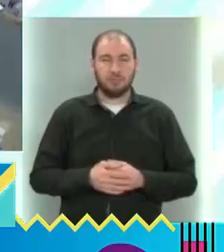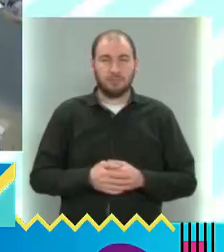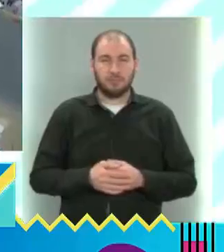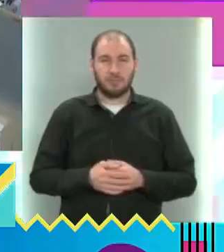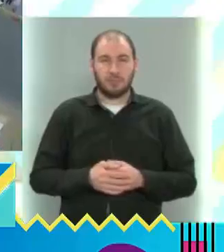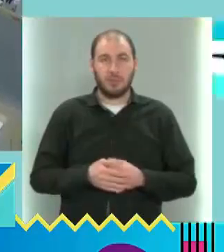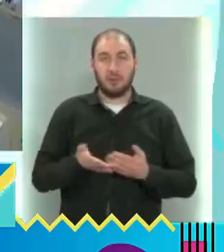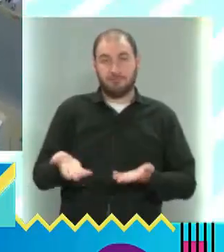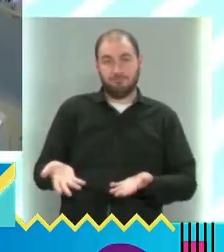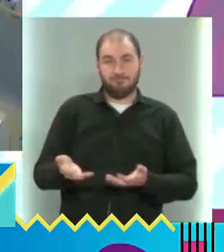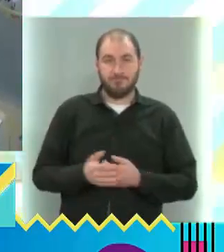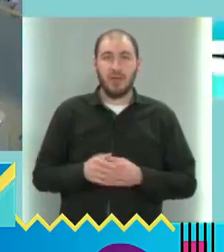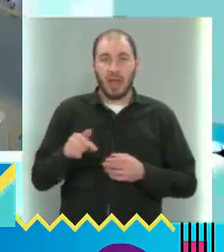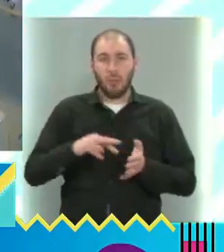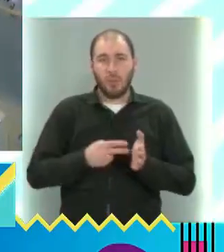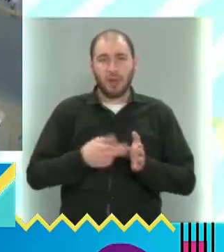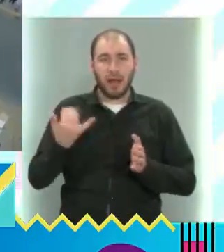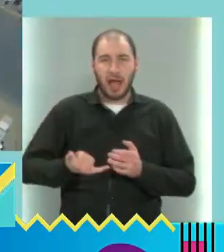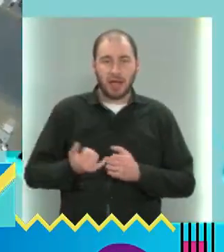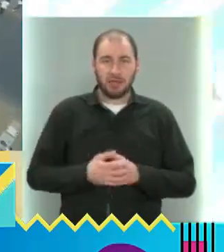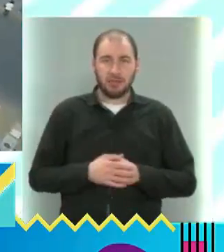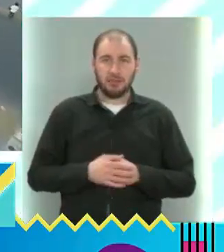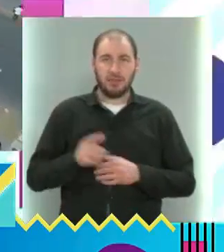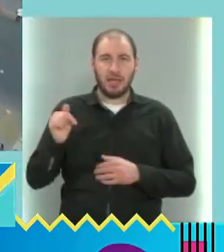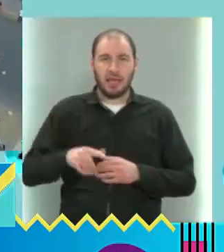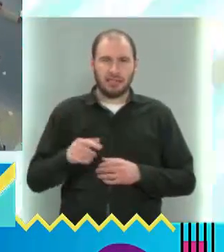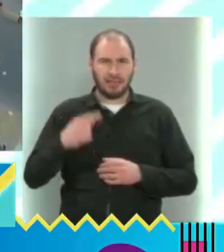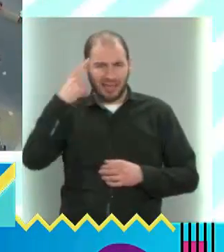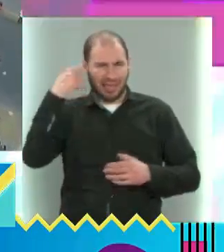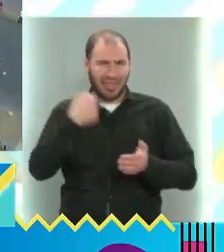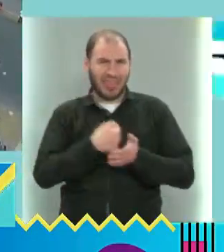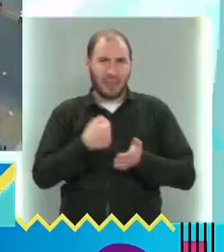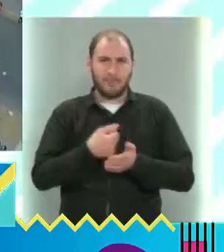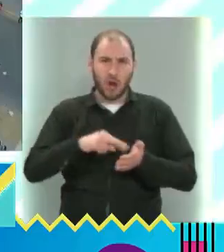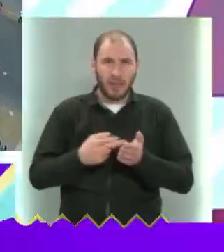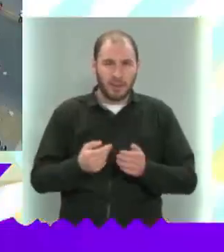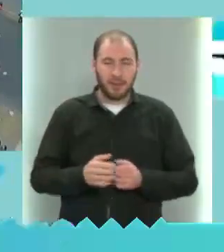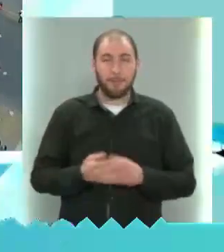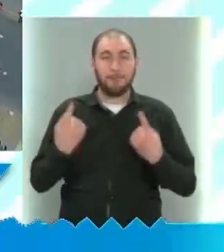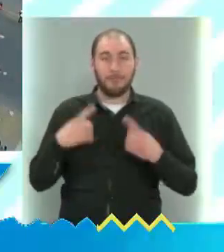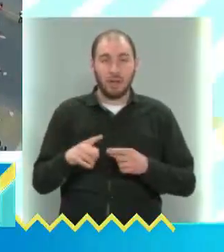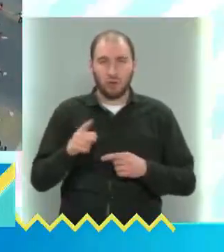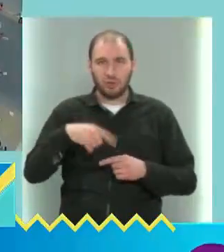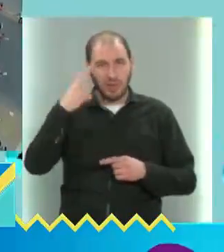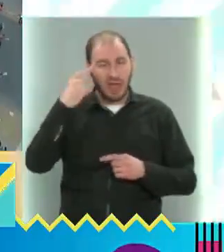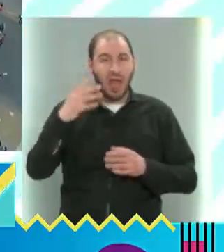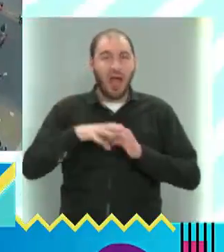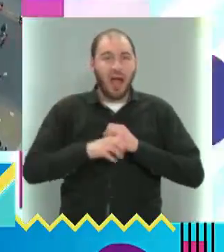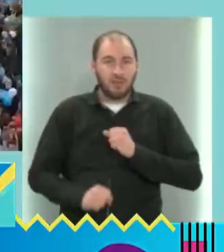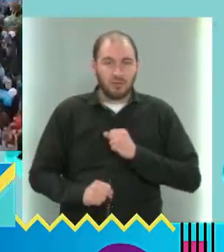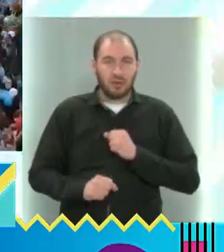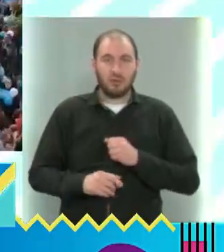que evidentemente hay un problema, y no sería muy necio negar que hay un problema, pero no pensamos que el aborto, es